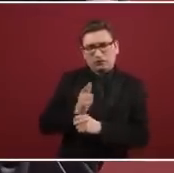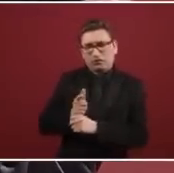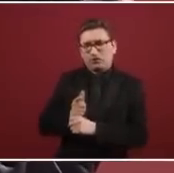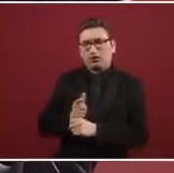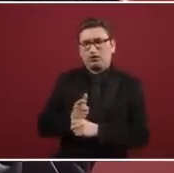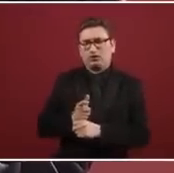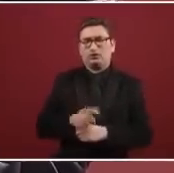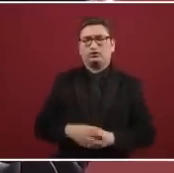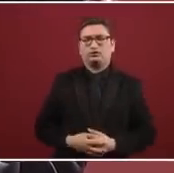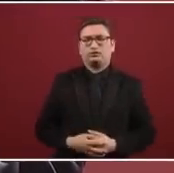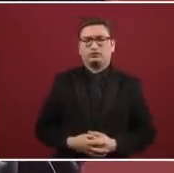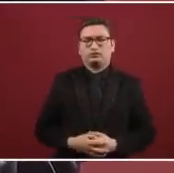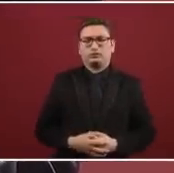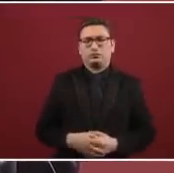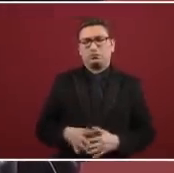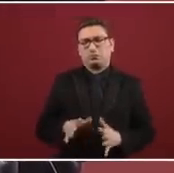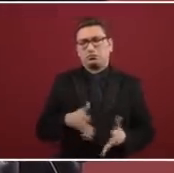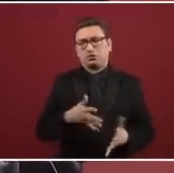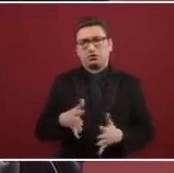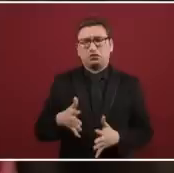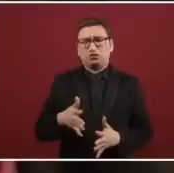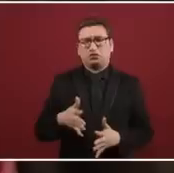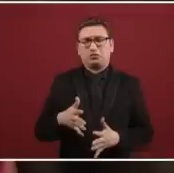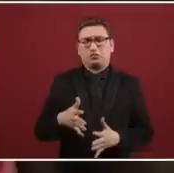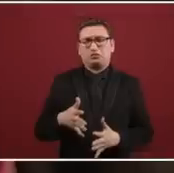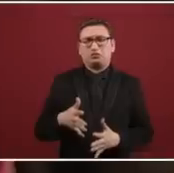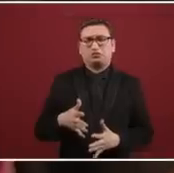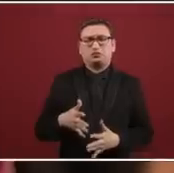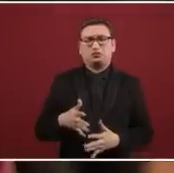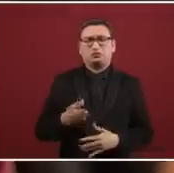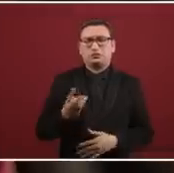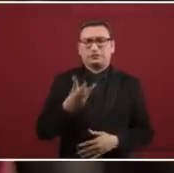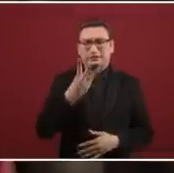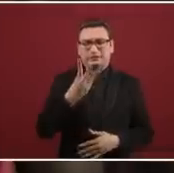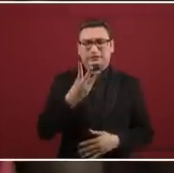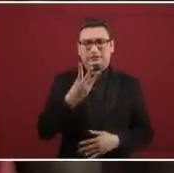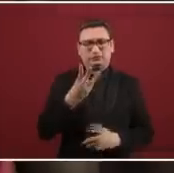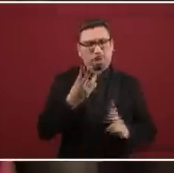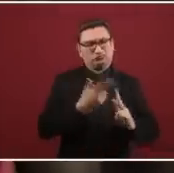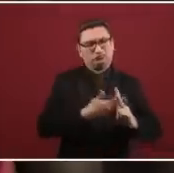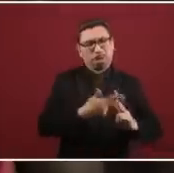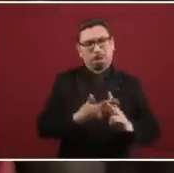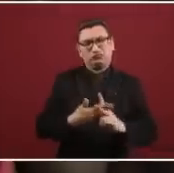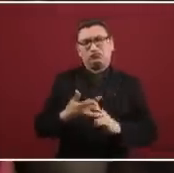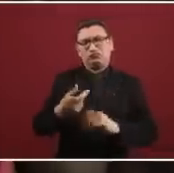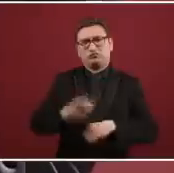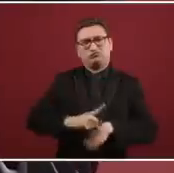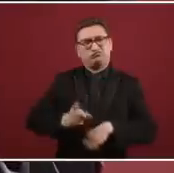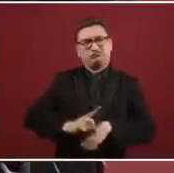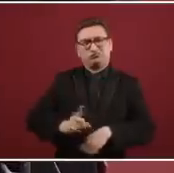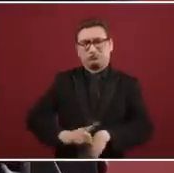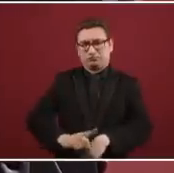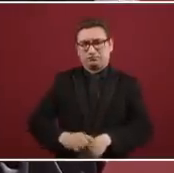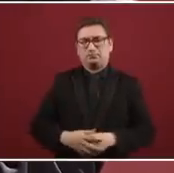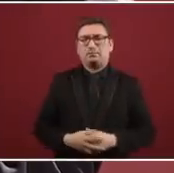con un promedio de 3 homicidios diarios y